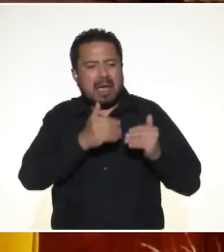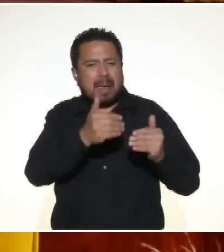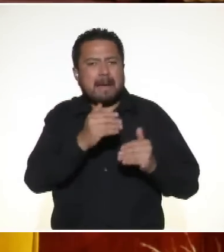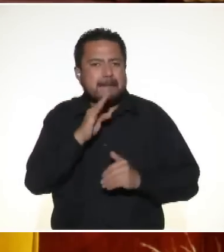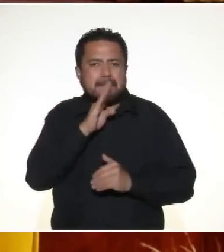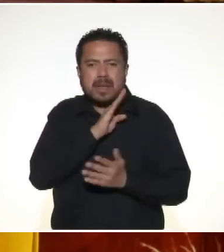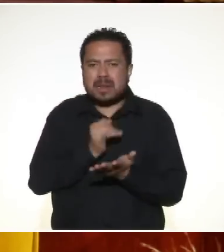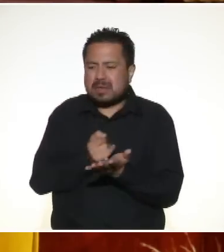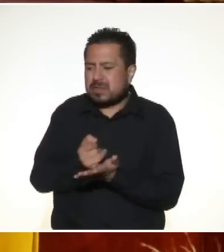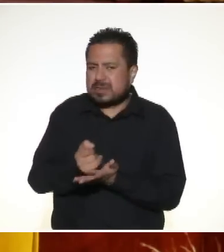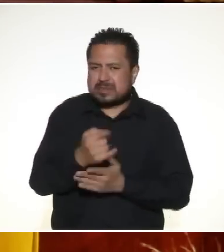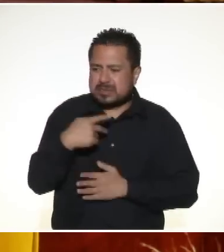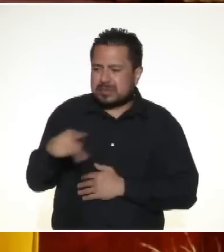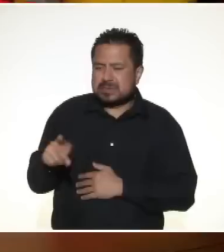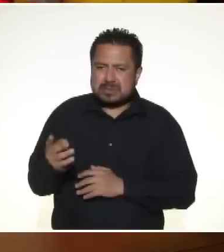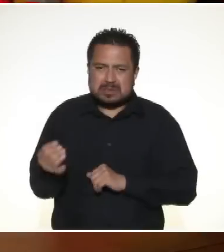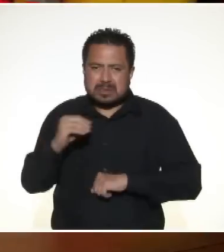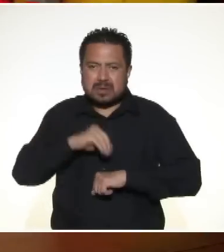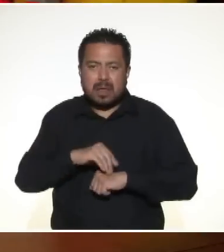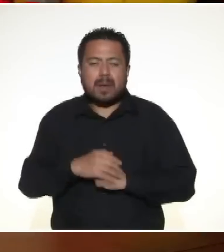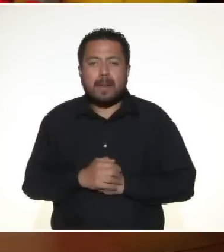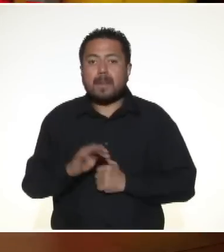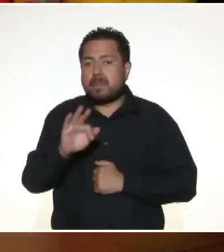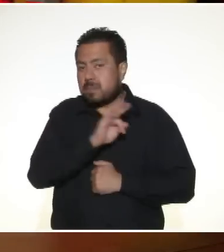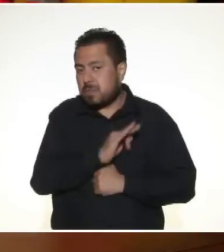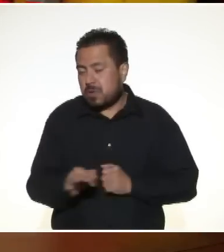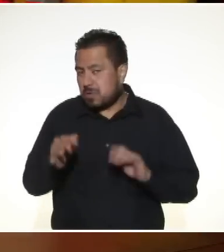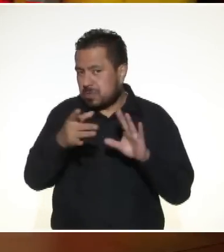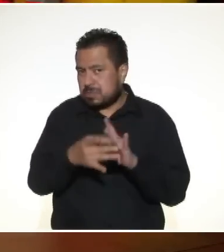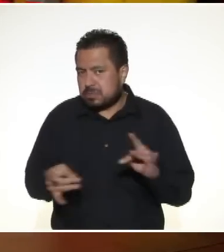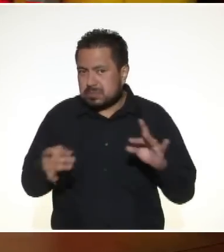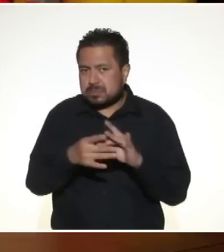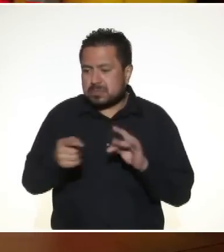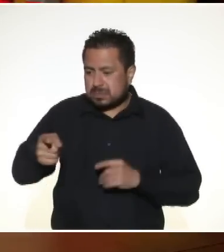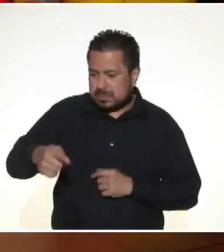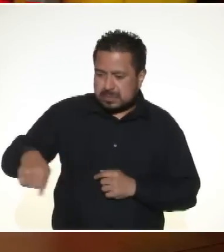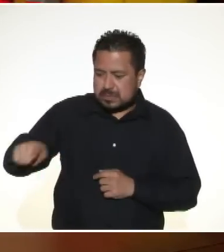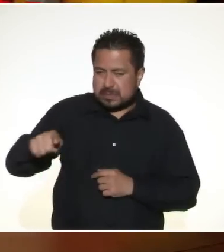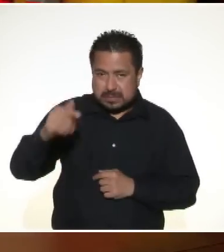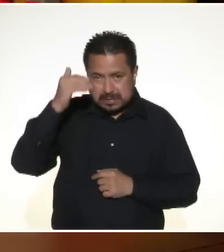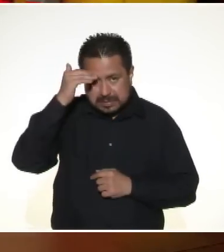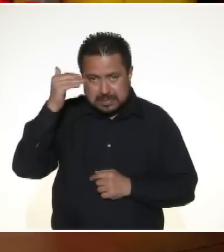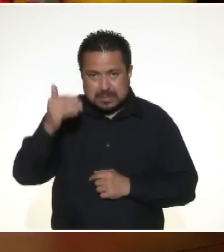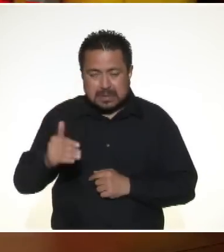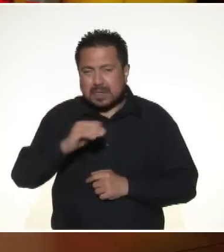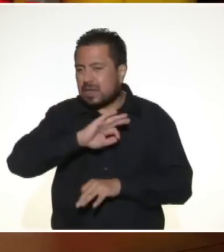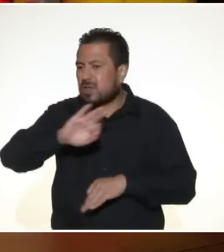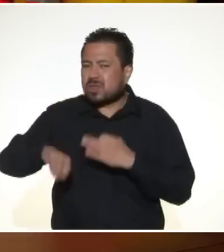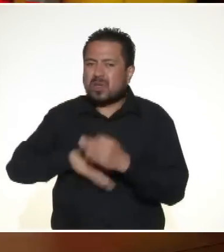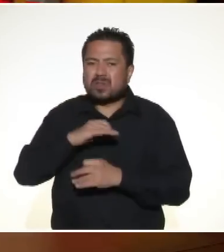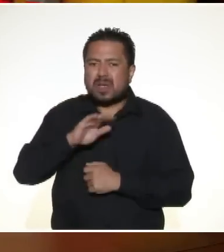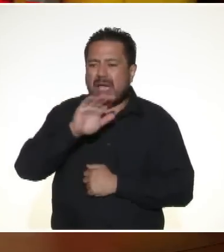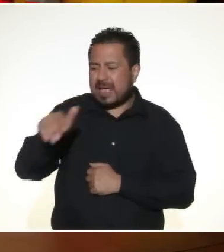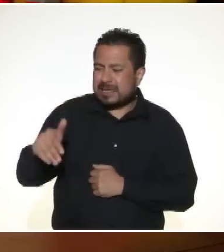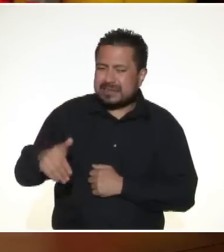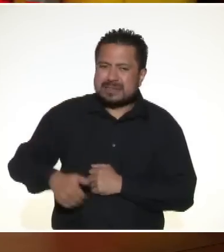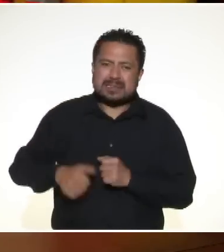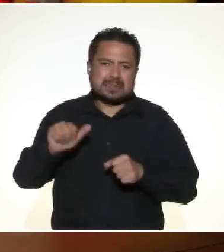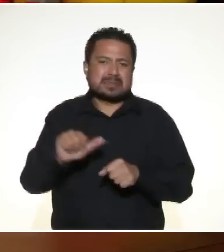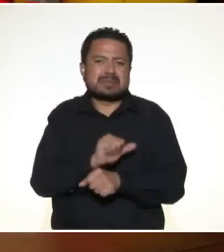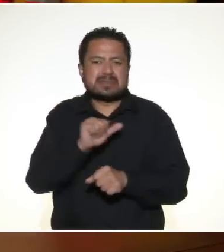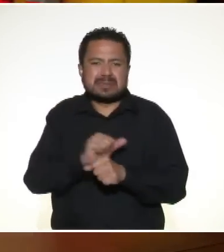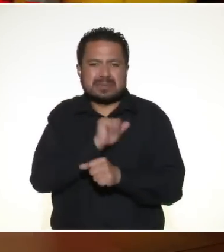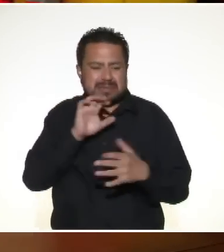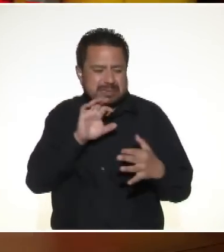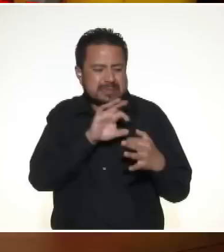mala decisión, un mal juicio. Podríamos decir, y ustedes son los que saben, que la gran mayoría de los accidentes de auto tienen